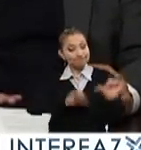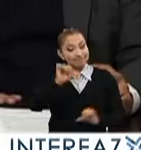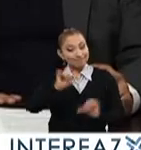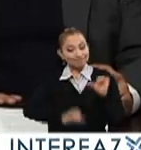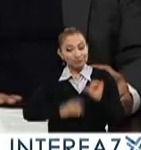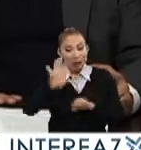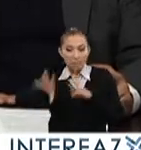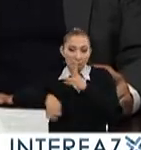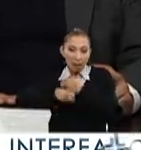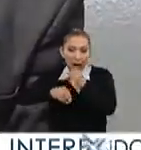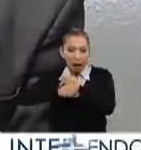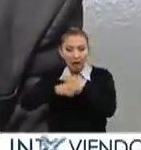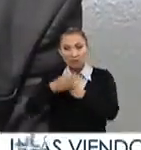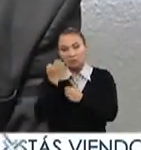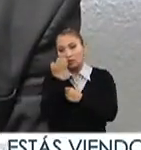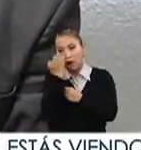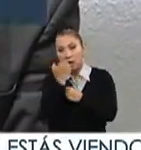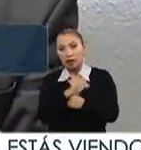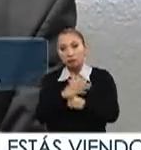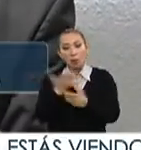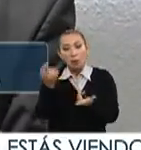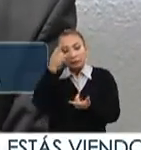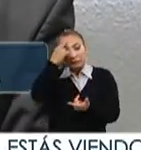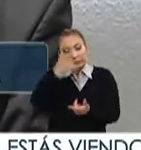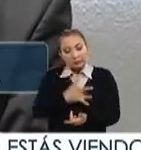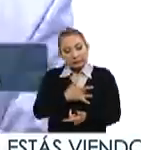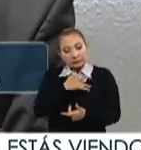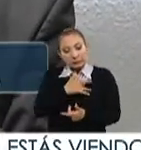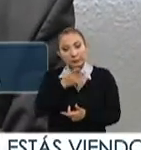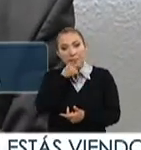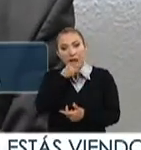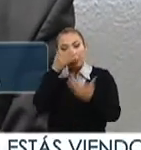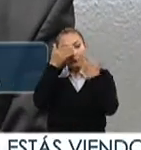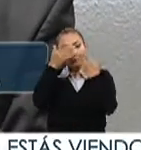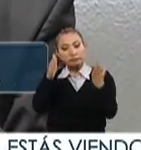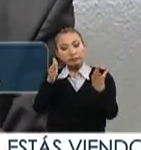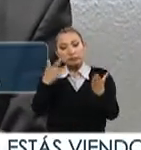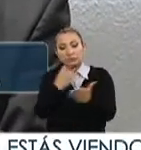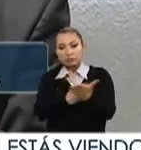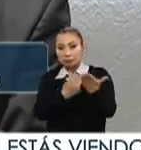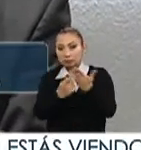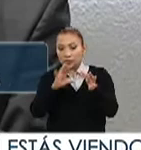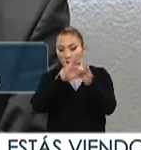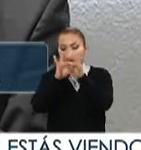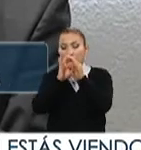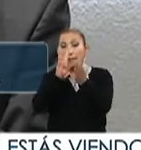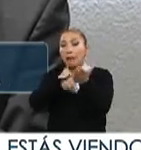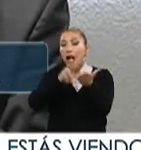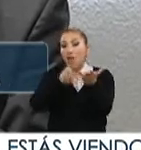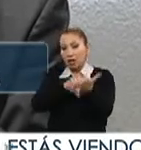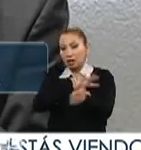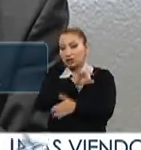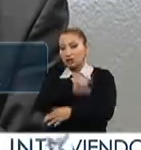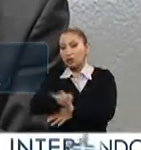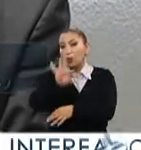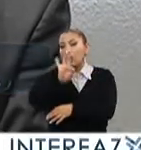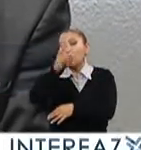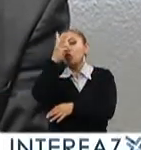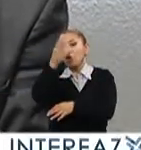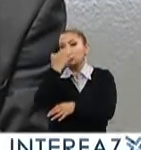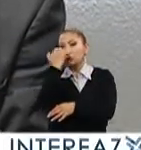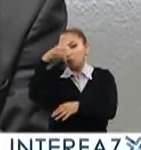actividades extraescolares. Despertar la conciencia de los papás. En el programa Unidos por Valores llevamos ya